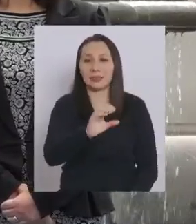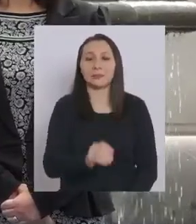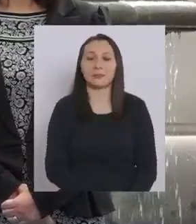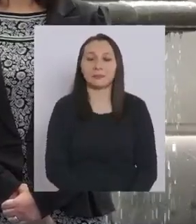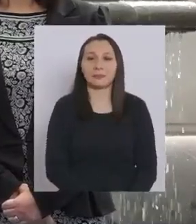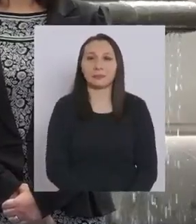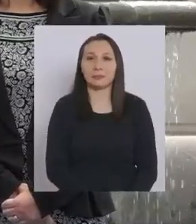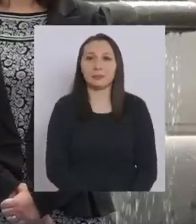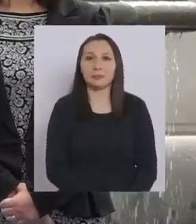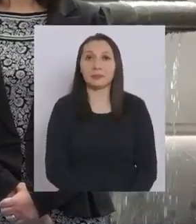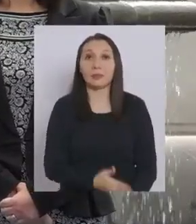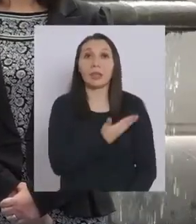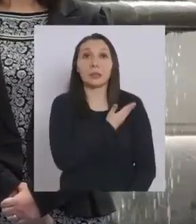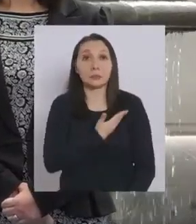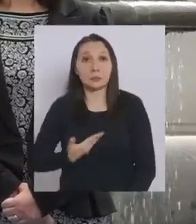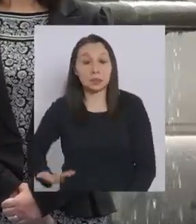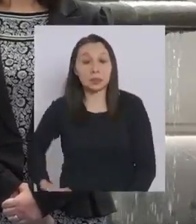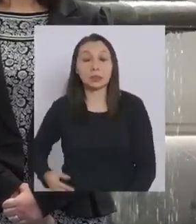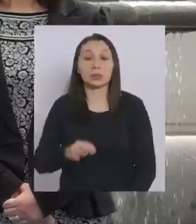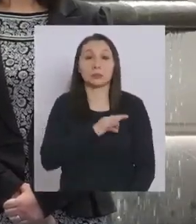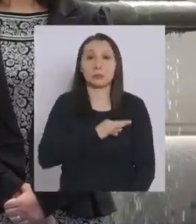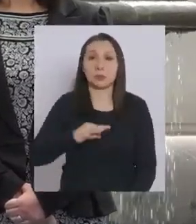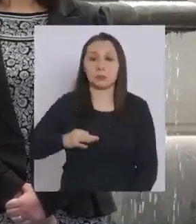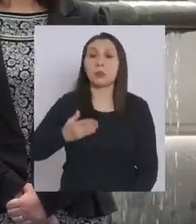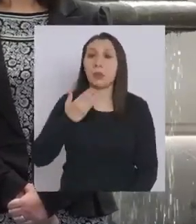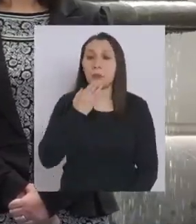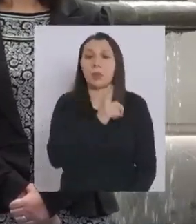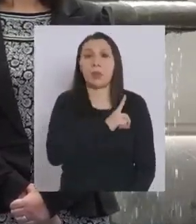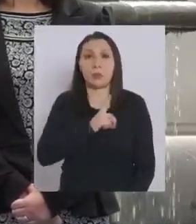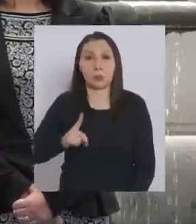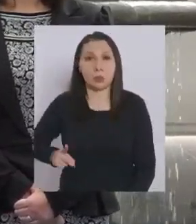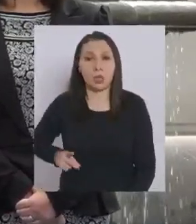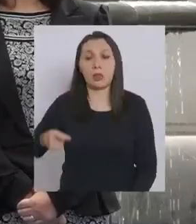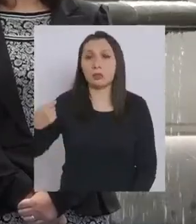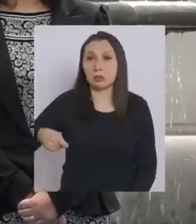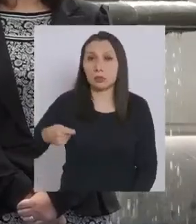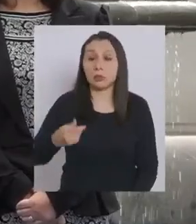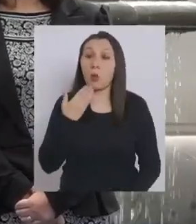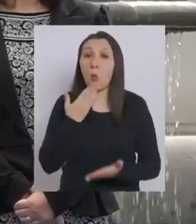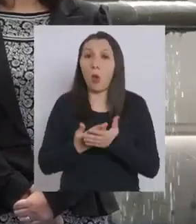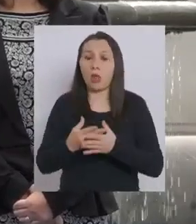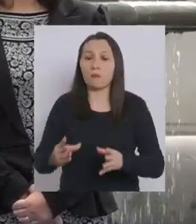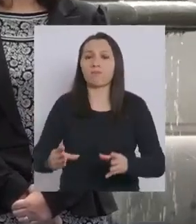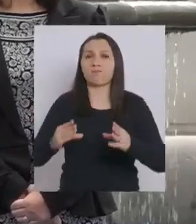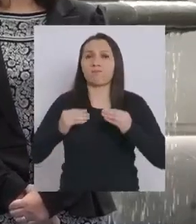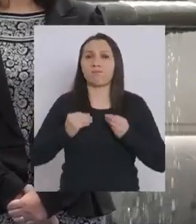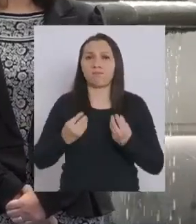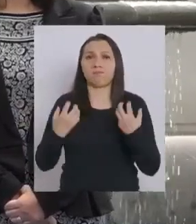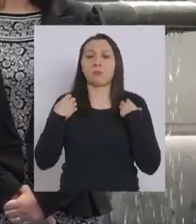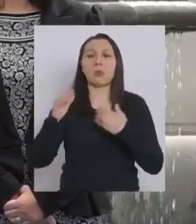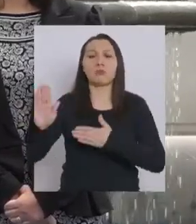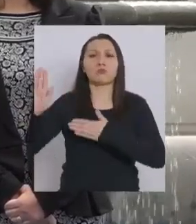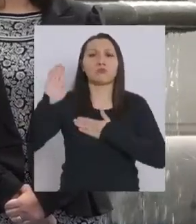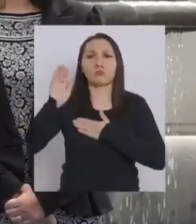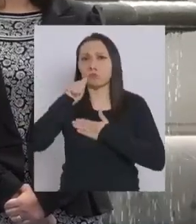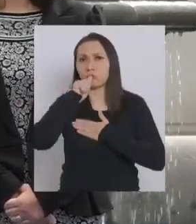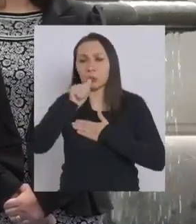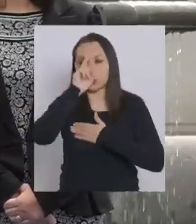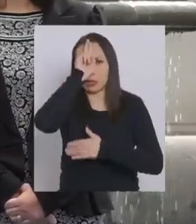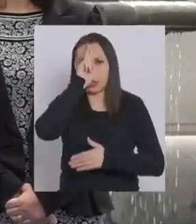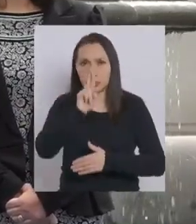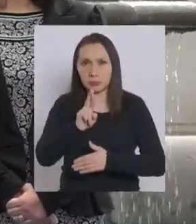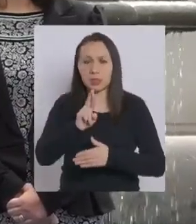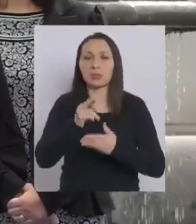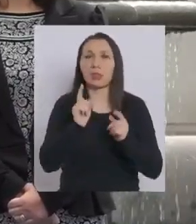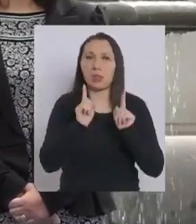el presidente, los ministros y también los diputados y senadores, cuando asumen sus cargos, juran o prometen respetar y